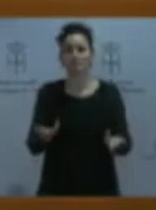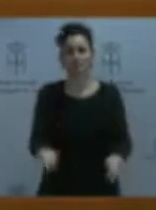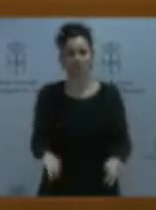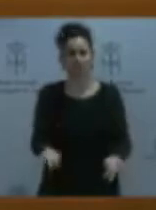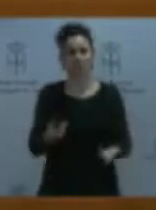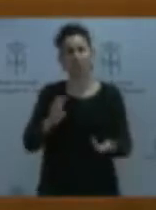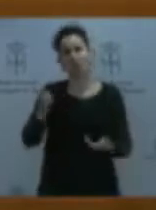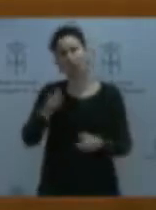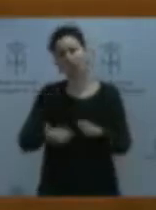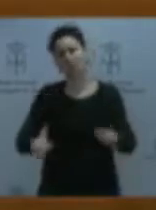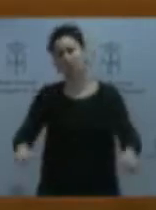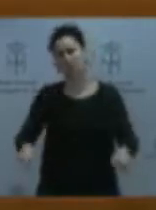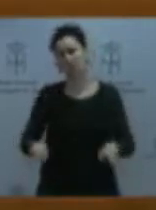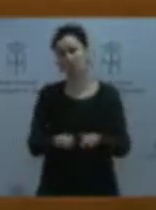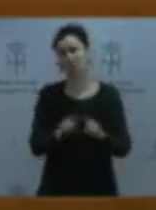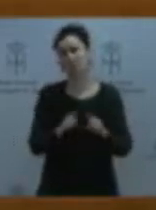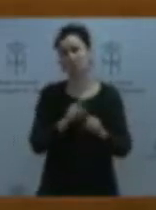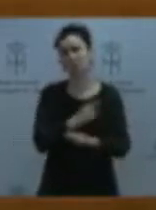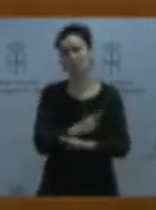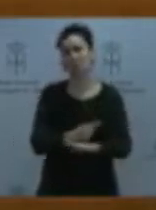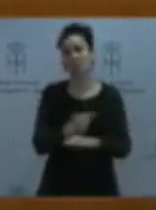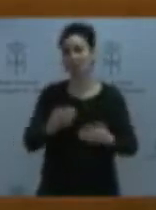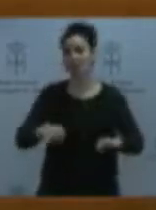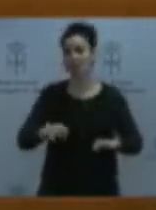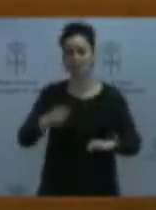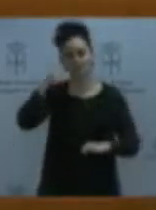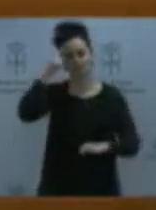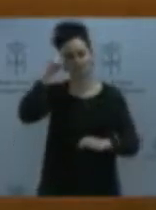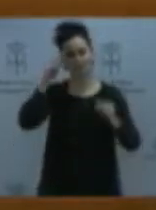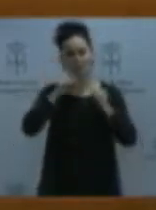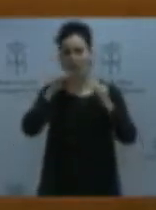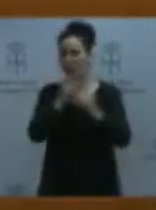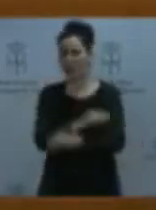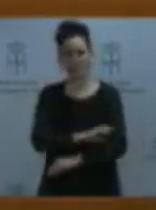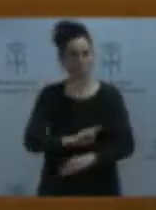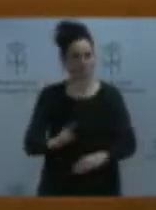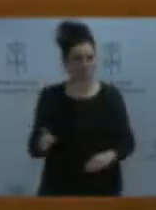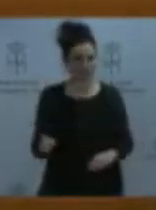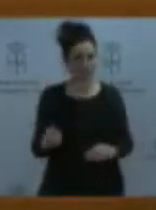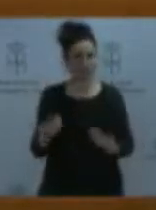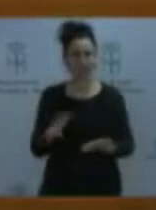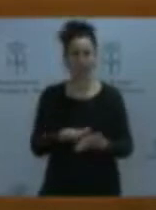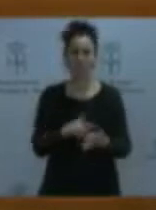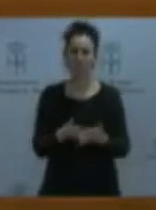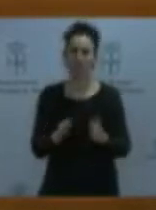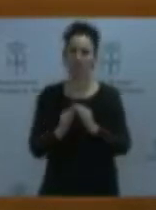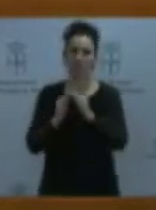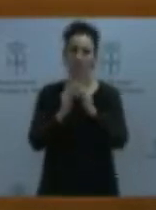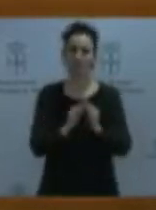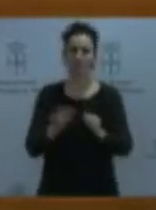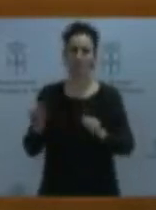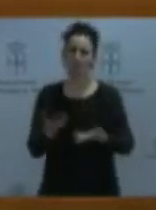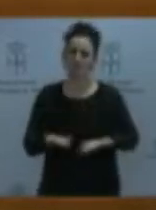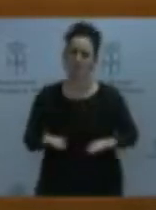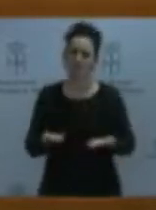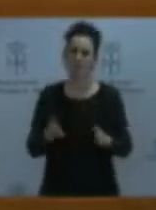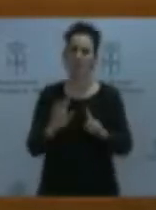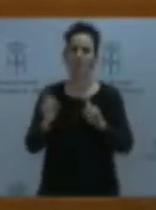normal. Lógicamente, unificar los horarios ayudaría a que estas situaciones no se